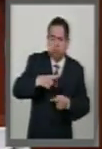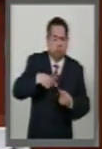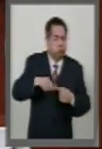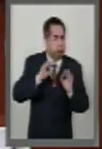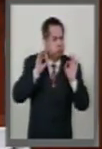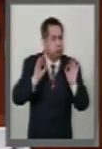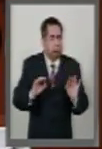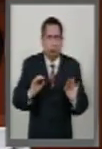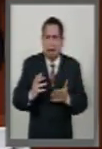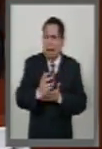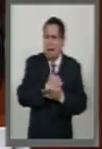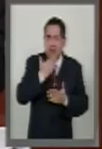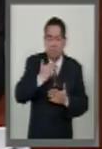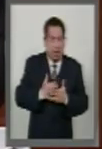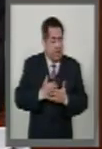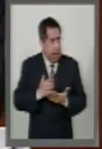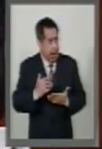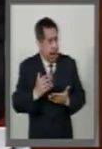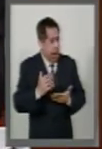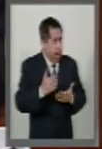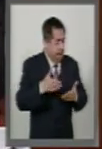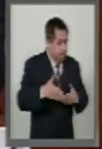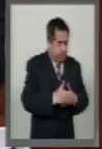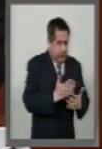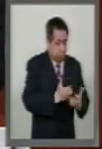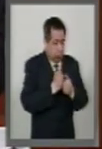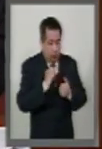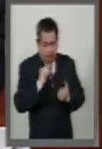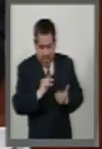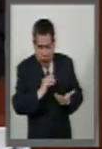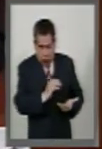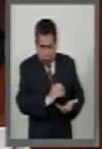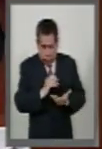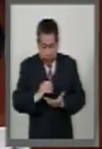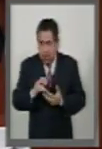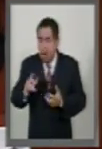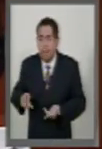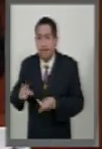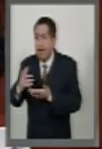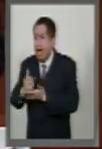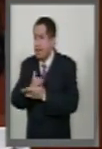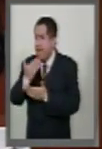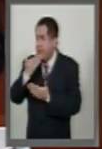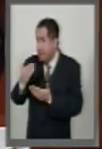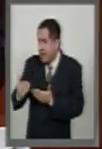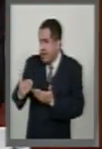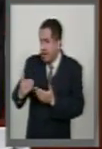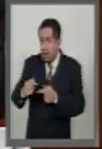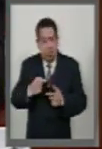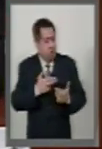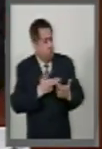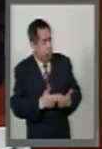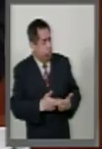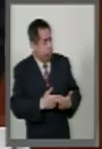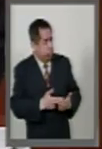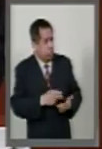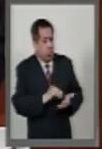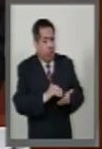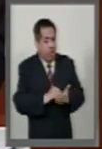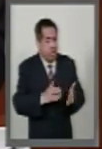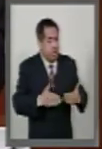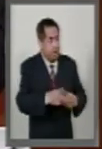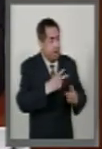se pesca menos, lo cual baja los costos de operación de los mismos pescadores y se vende a